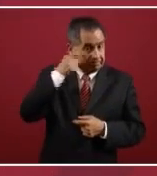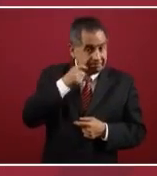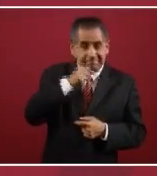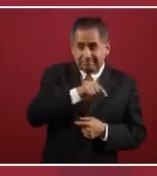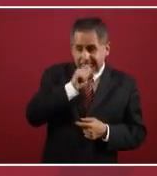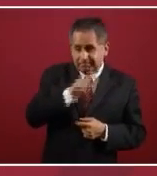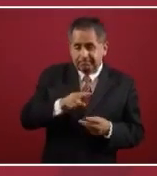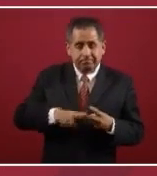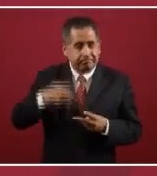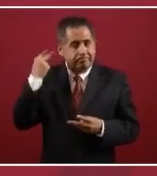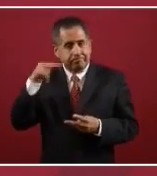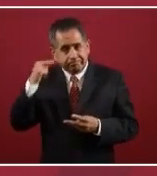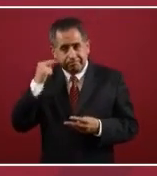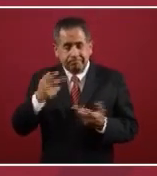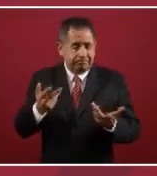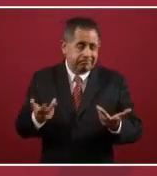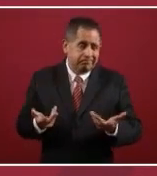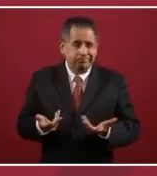de Veracruz.